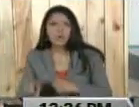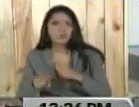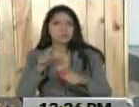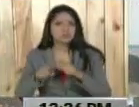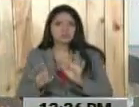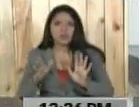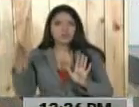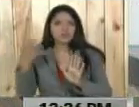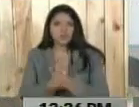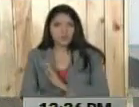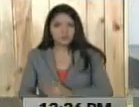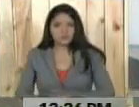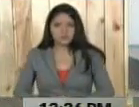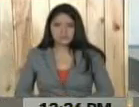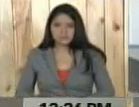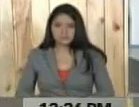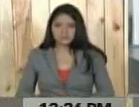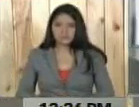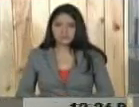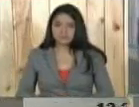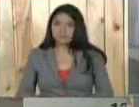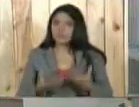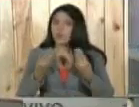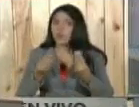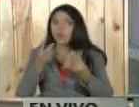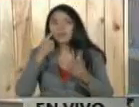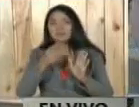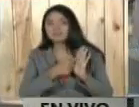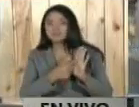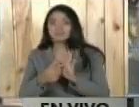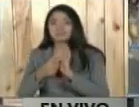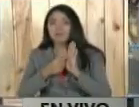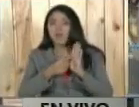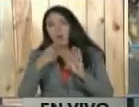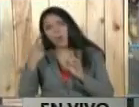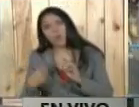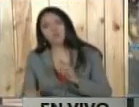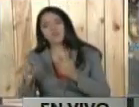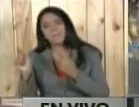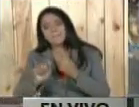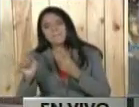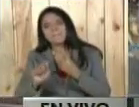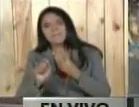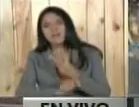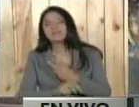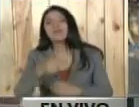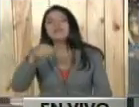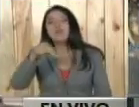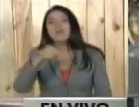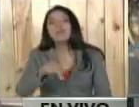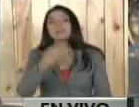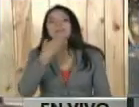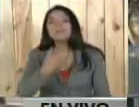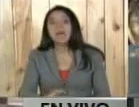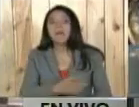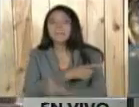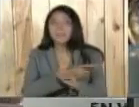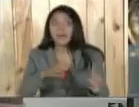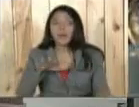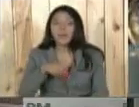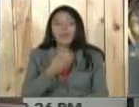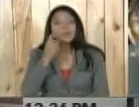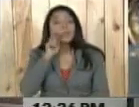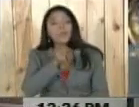sobre cómo se visualiza el resto de estos meses, noviembre, diciembre, y sobre todo podamos